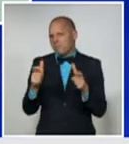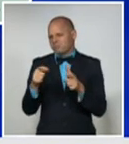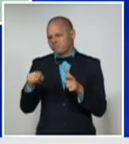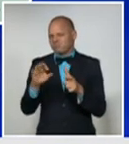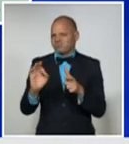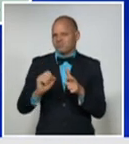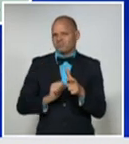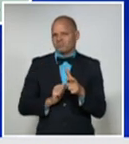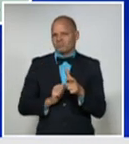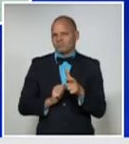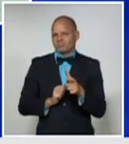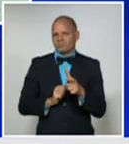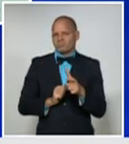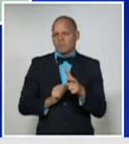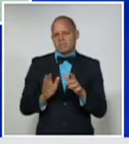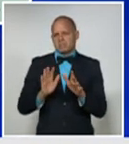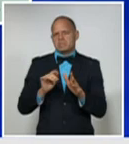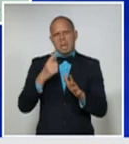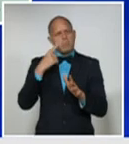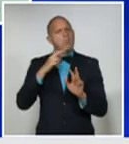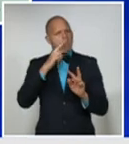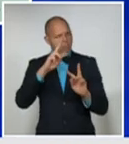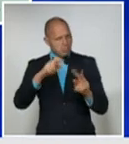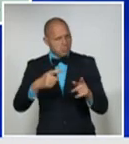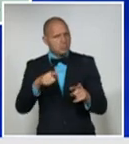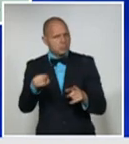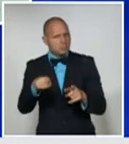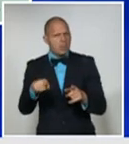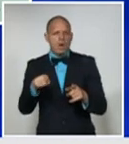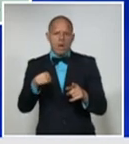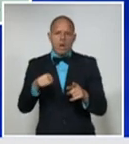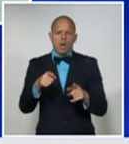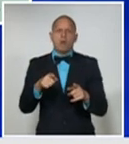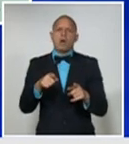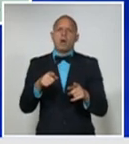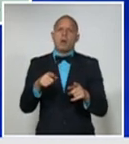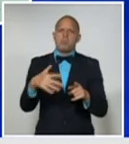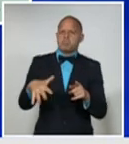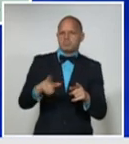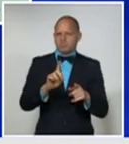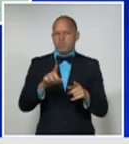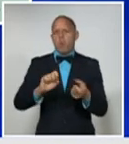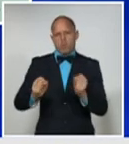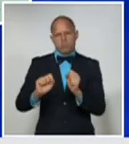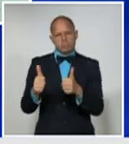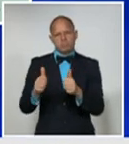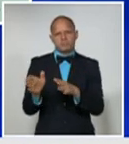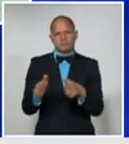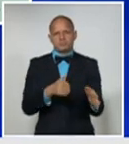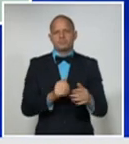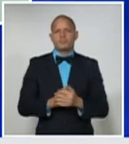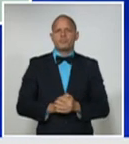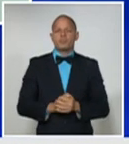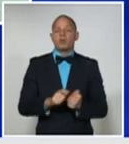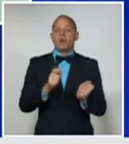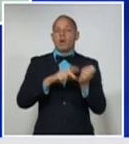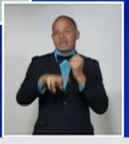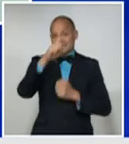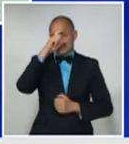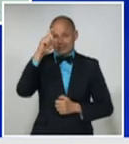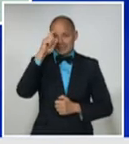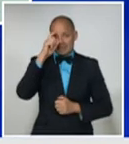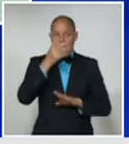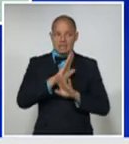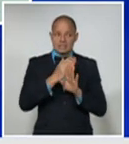momentos anteriores, pero reitero, trabajando y controlando la pandemia. Santi Espíritu, después un número